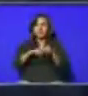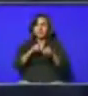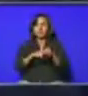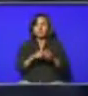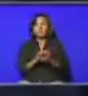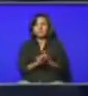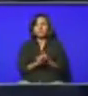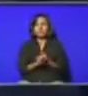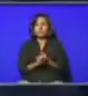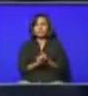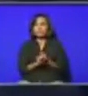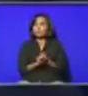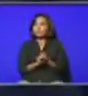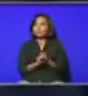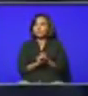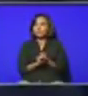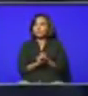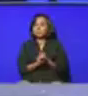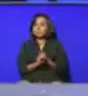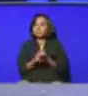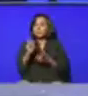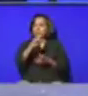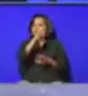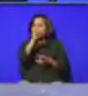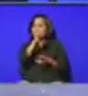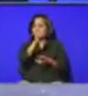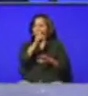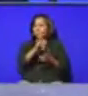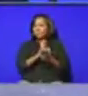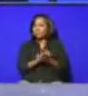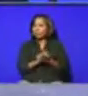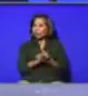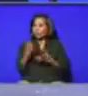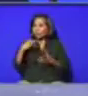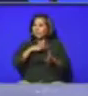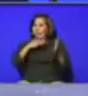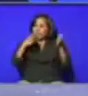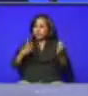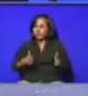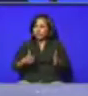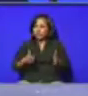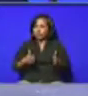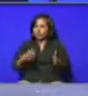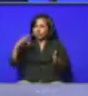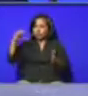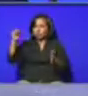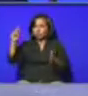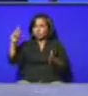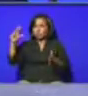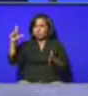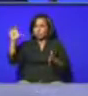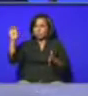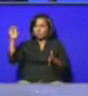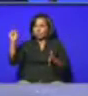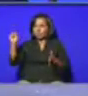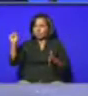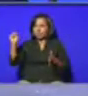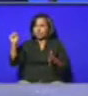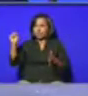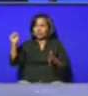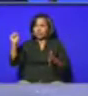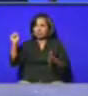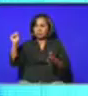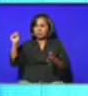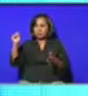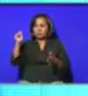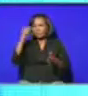Bueno, definitivo creo que es una pregunta para el ministro Carle. Bueno, definitivamente, ¿por qué